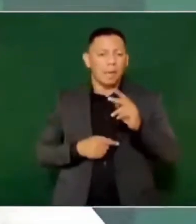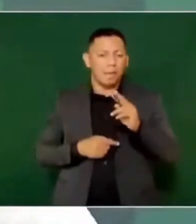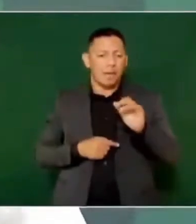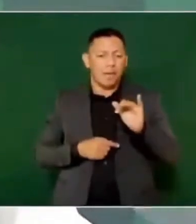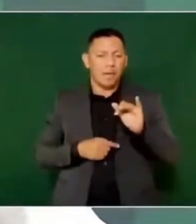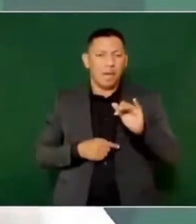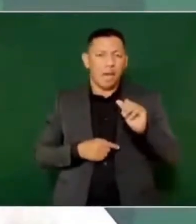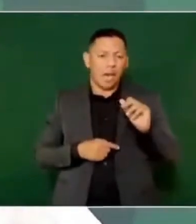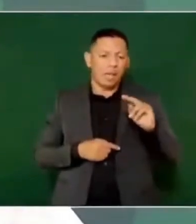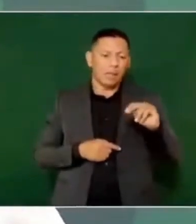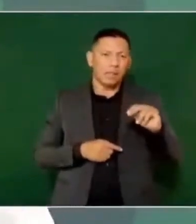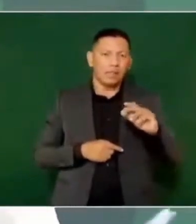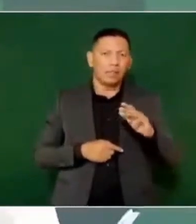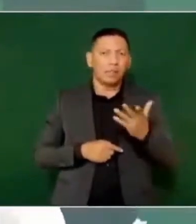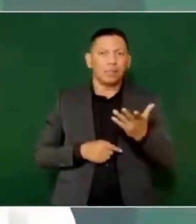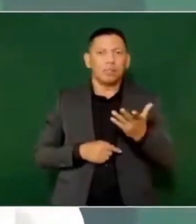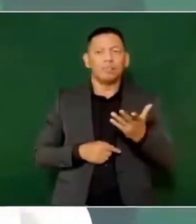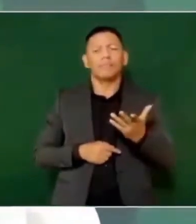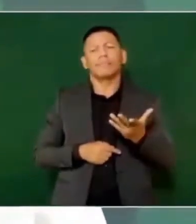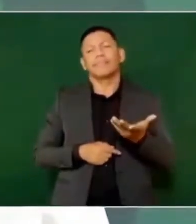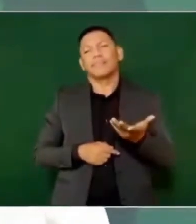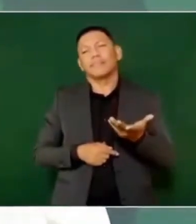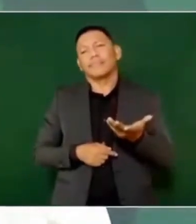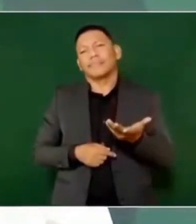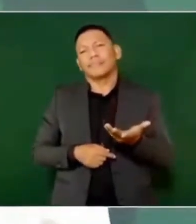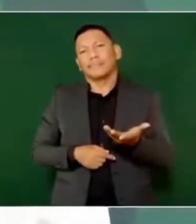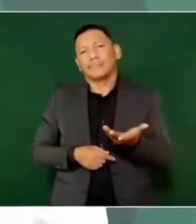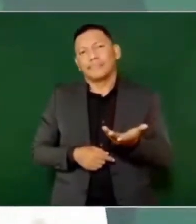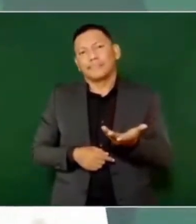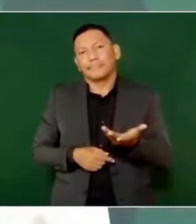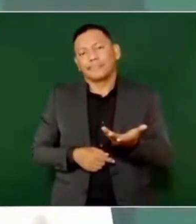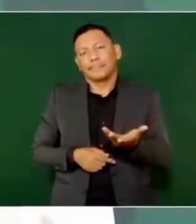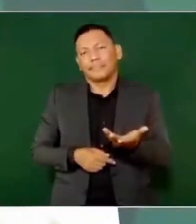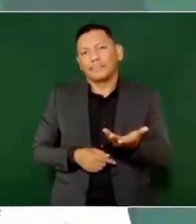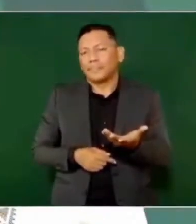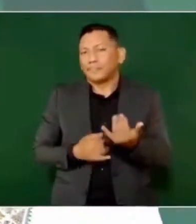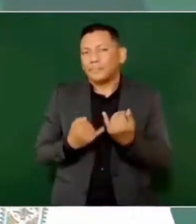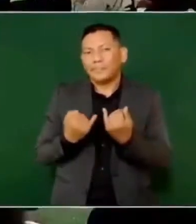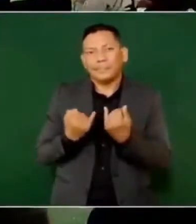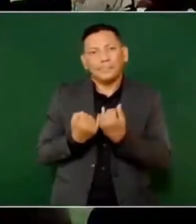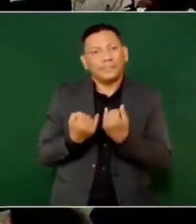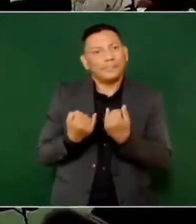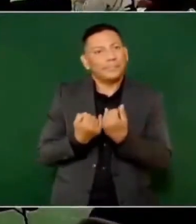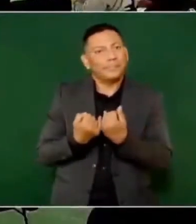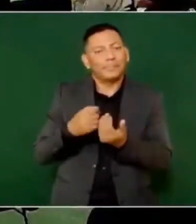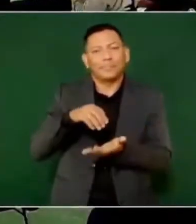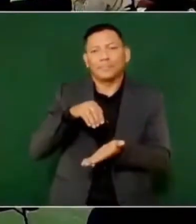Y así terminó. Bueno, pues este no pierde